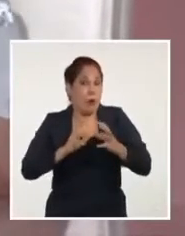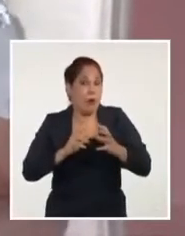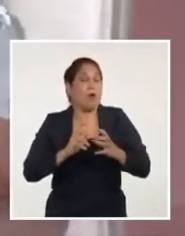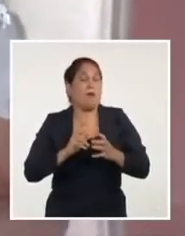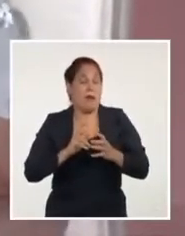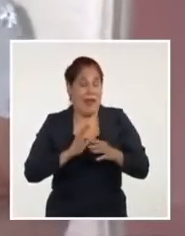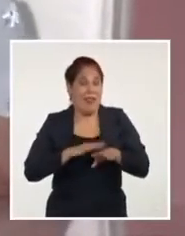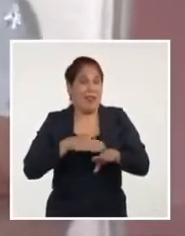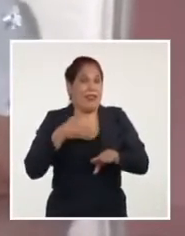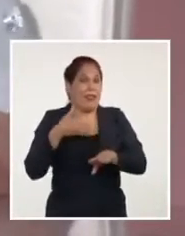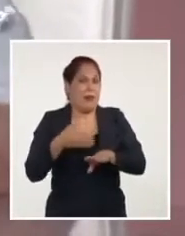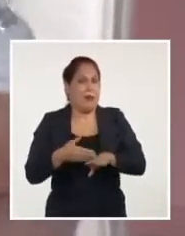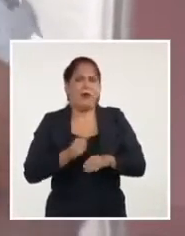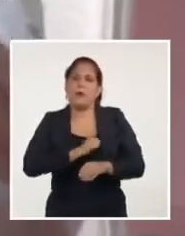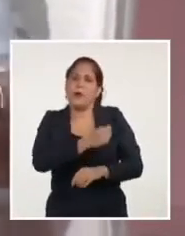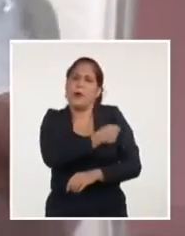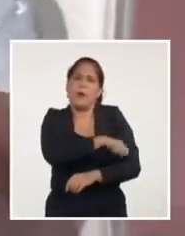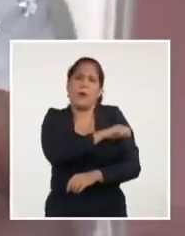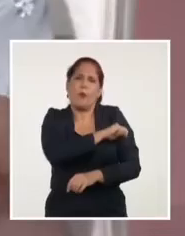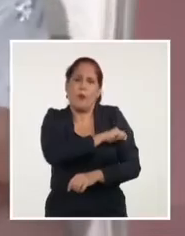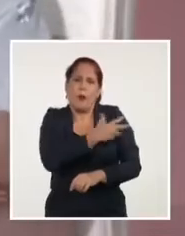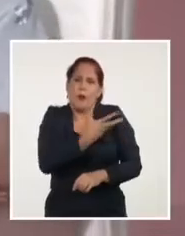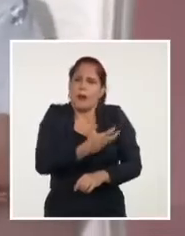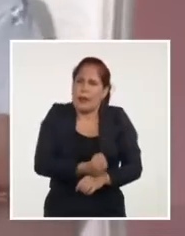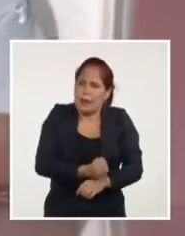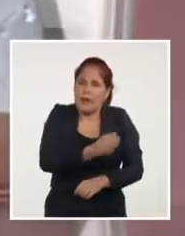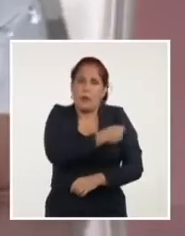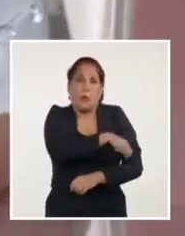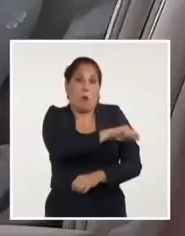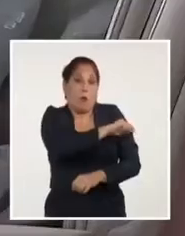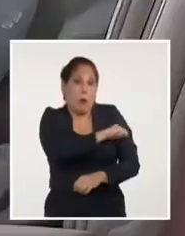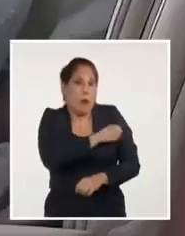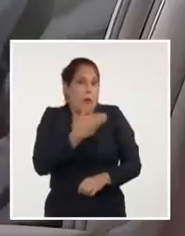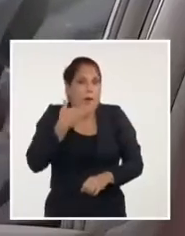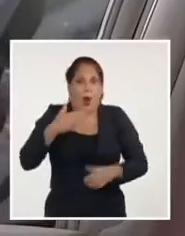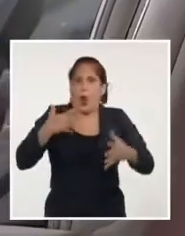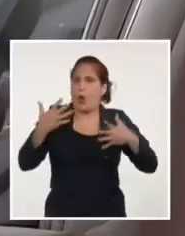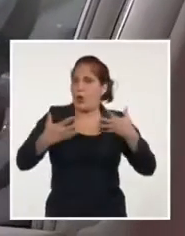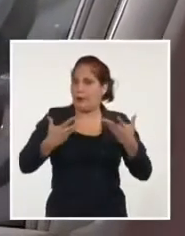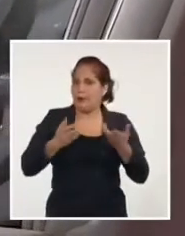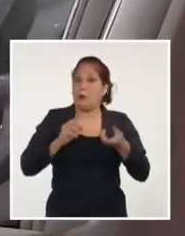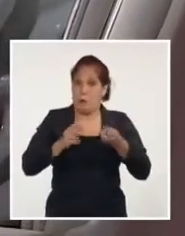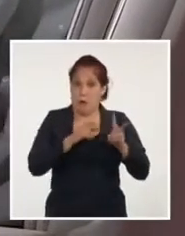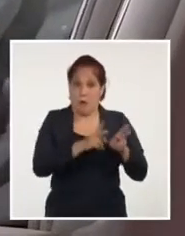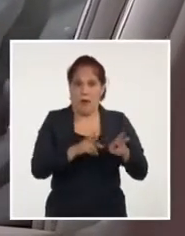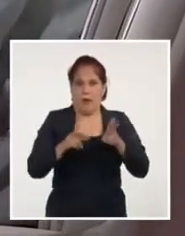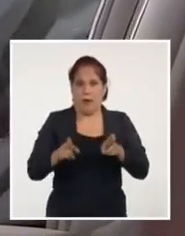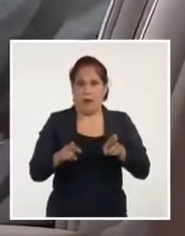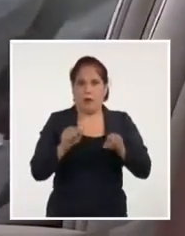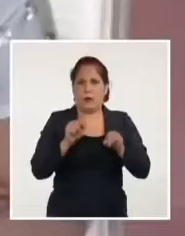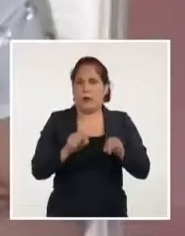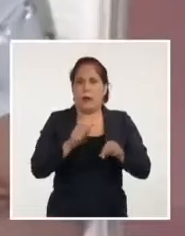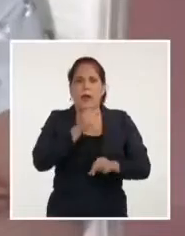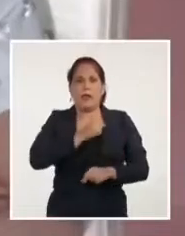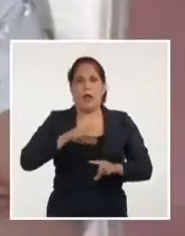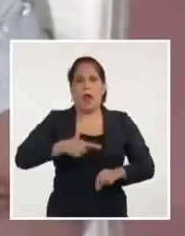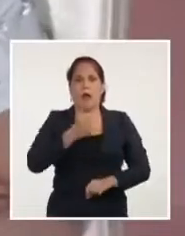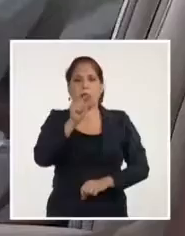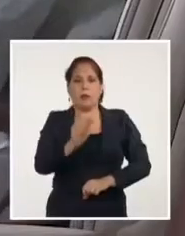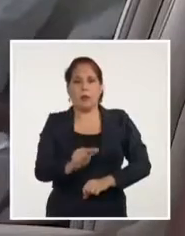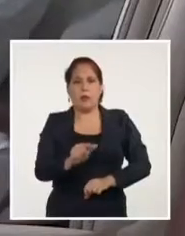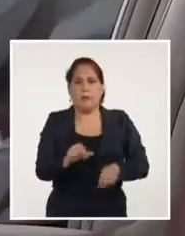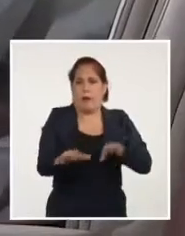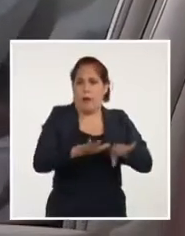mediciones correspondientes en torno a qué obtuve de lo que estábamos buscando. Y forman a los actores de esa estrategia, ¿no? Exacto. Los